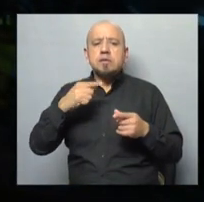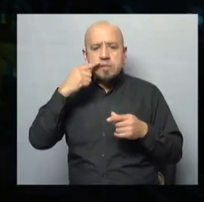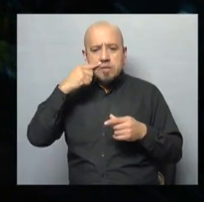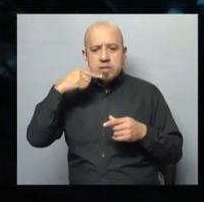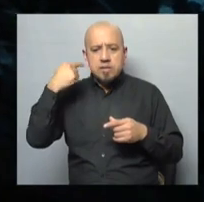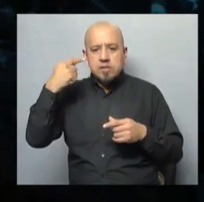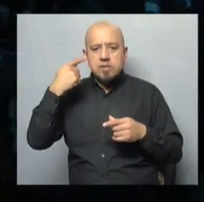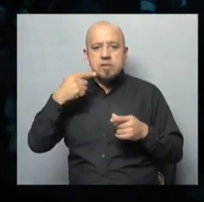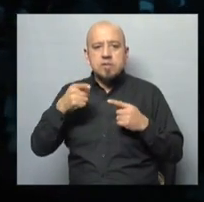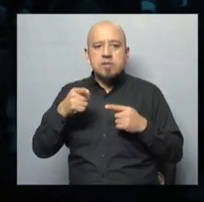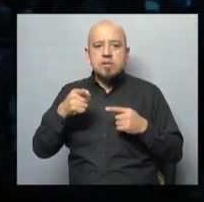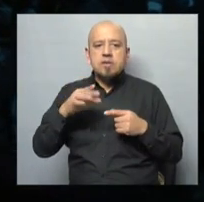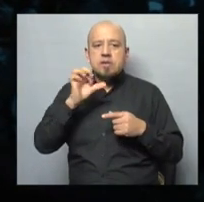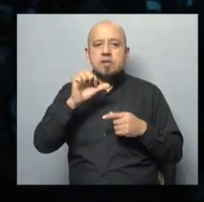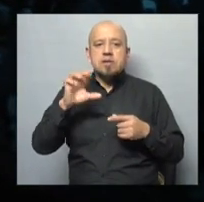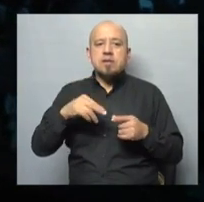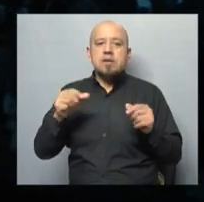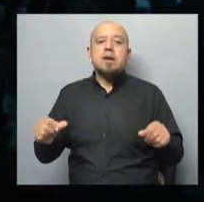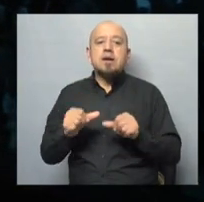ser no